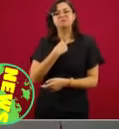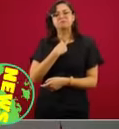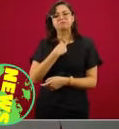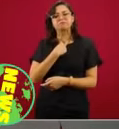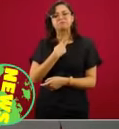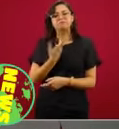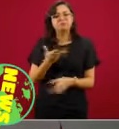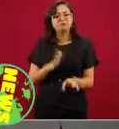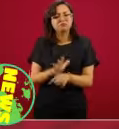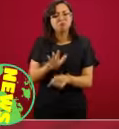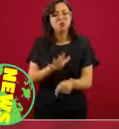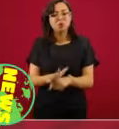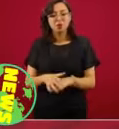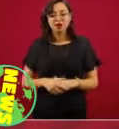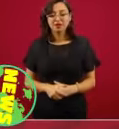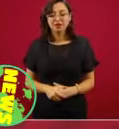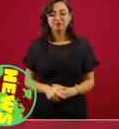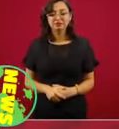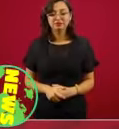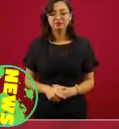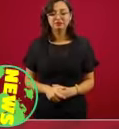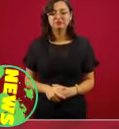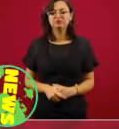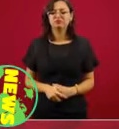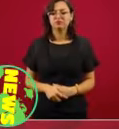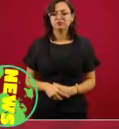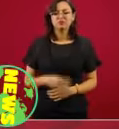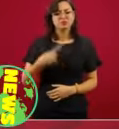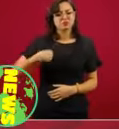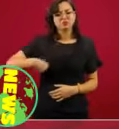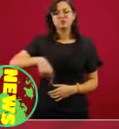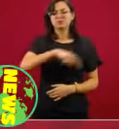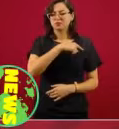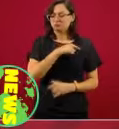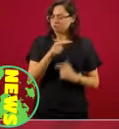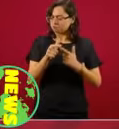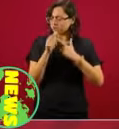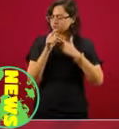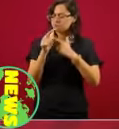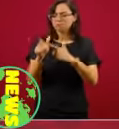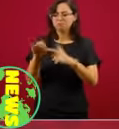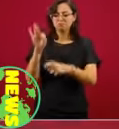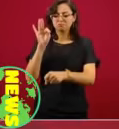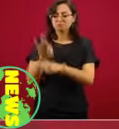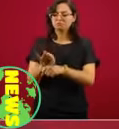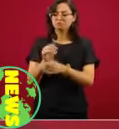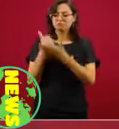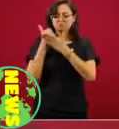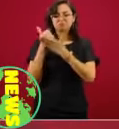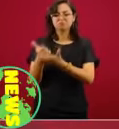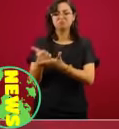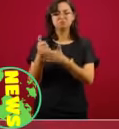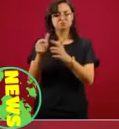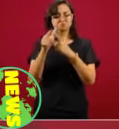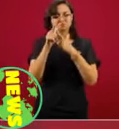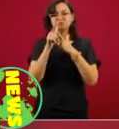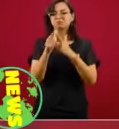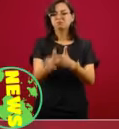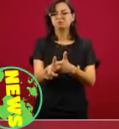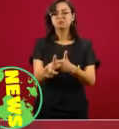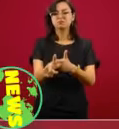estamos ayudando y los vamos a seguir protegiendo, que